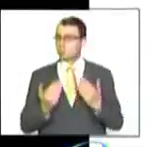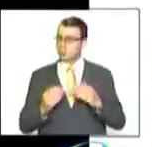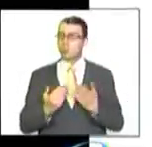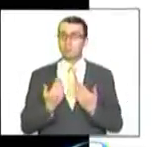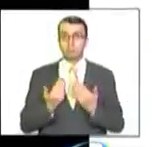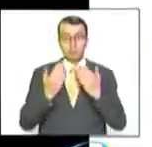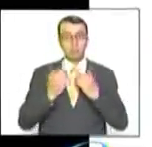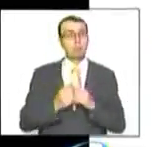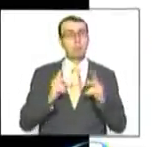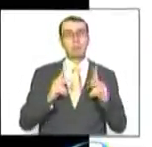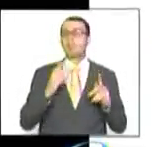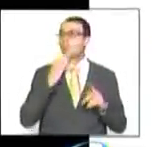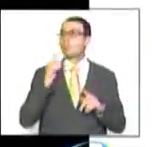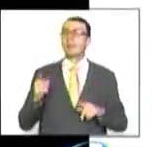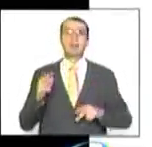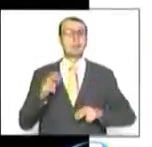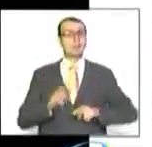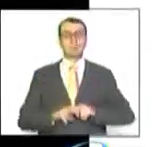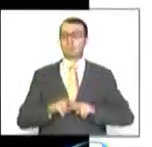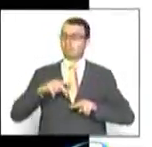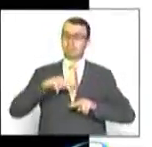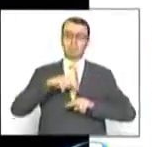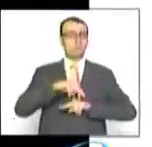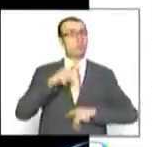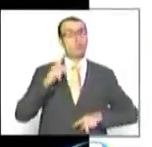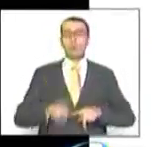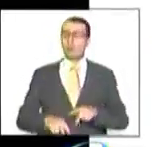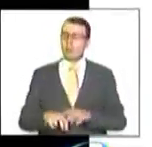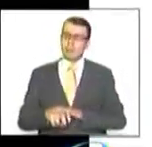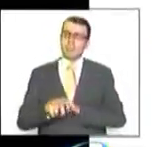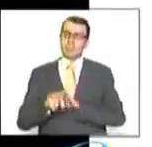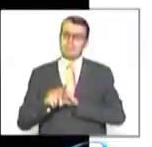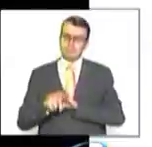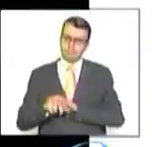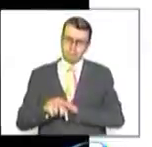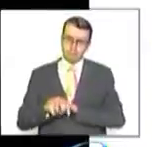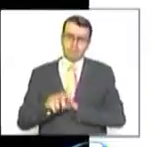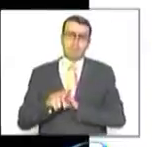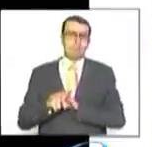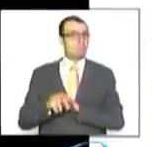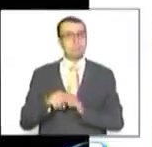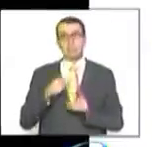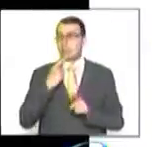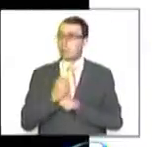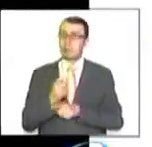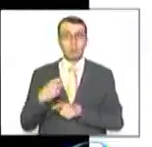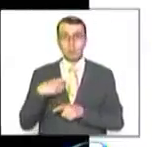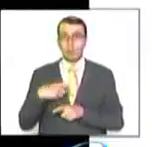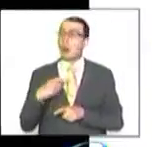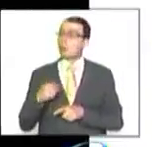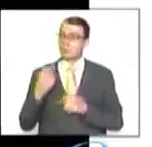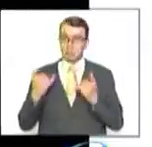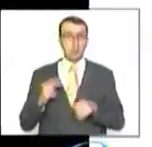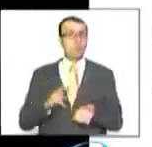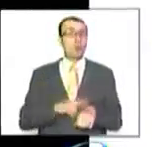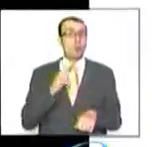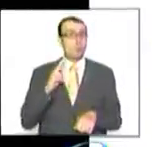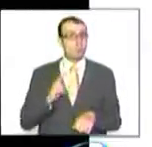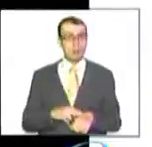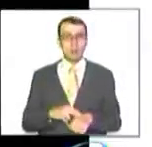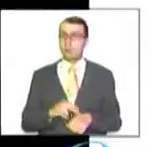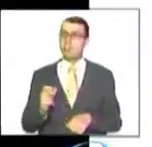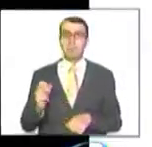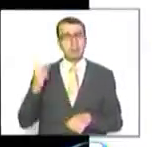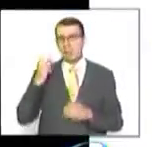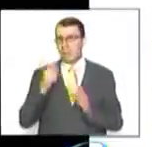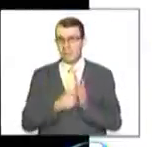que están inmóviles, incapaces de hacer su movimiento, empiezan a dar movimientos desde la